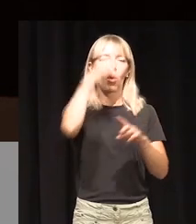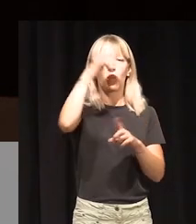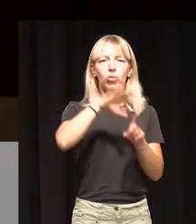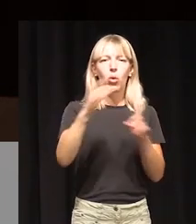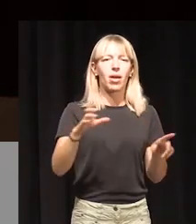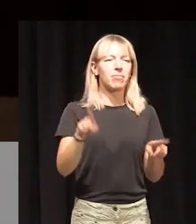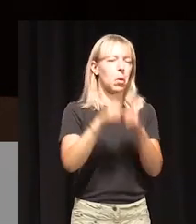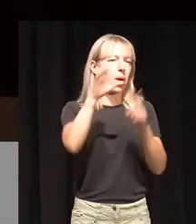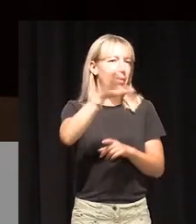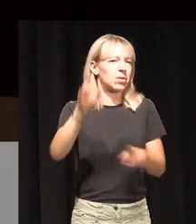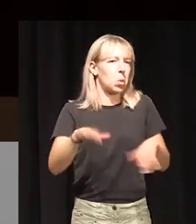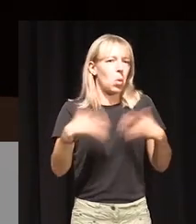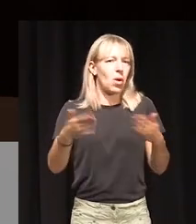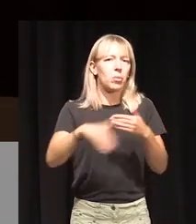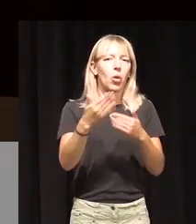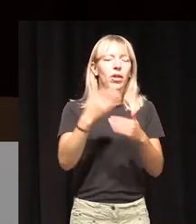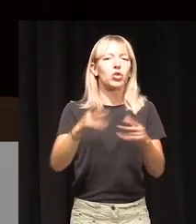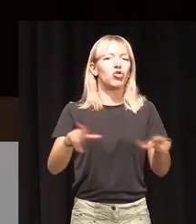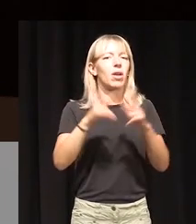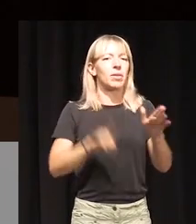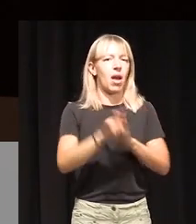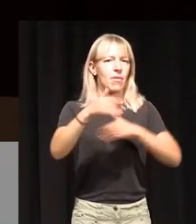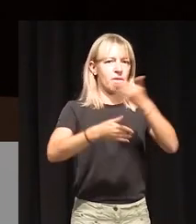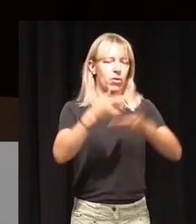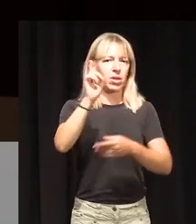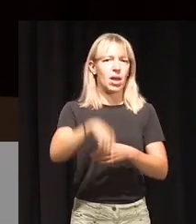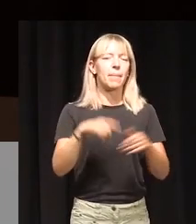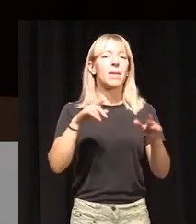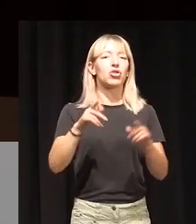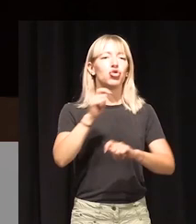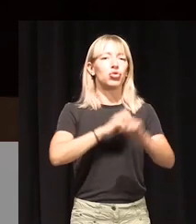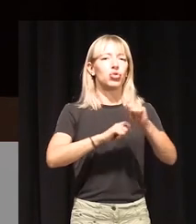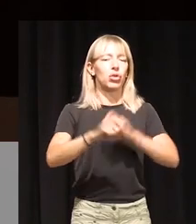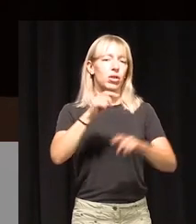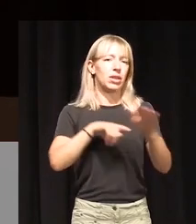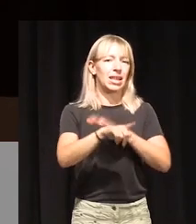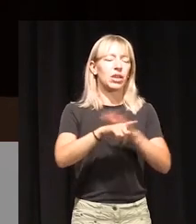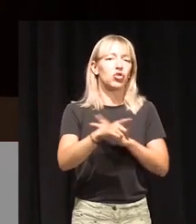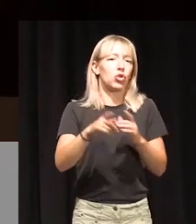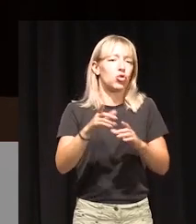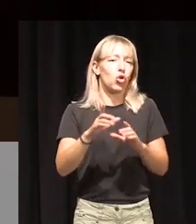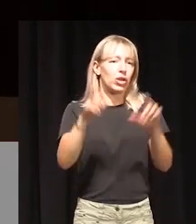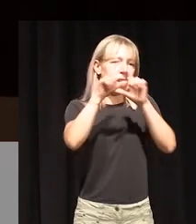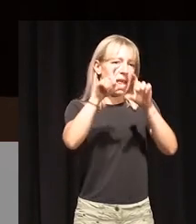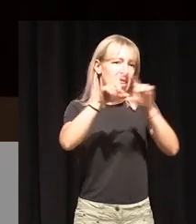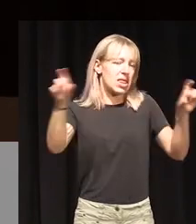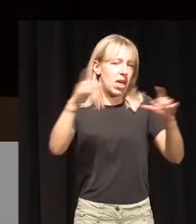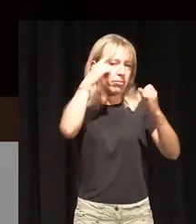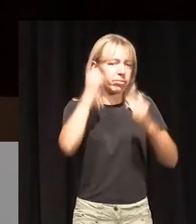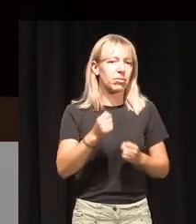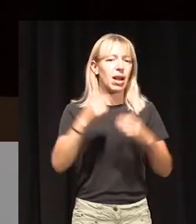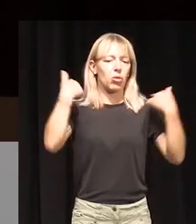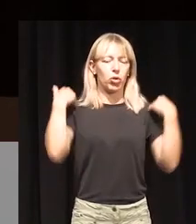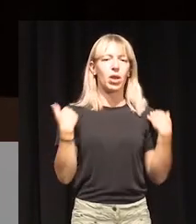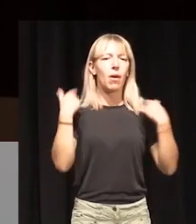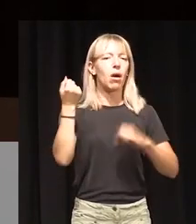cualquier país moderno y socialmente avanzado. Las sociedades de gestión son por vocación entidades socialmente responsables que actúan y